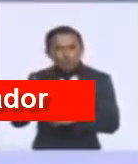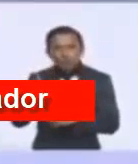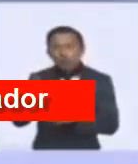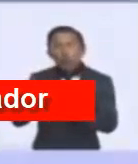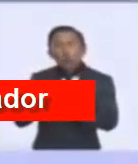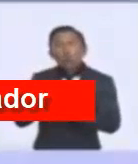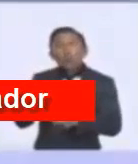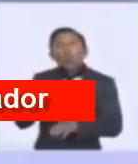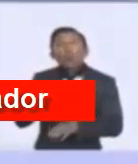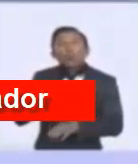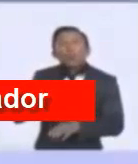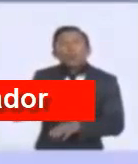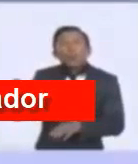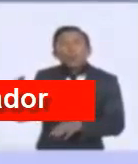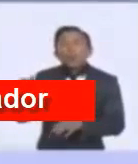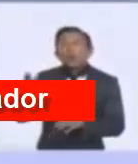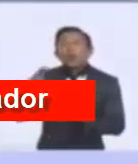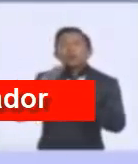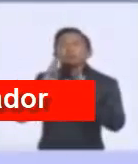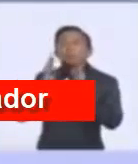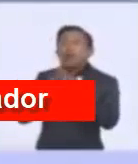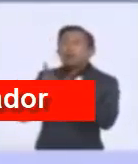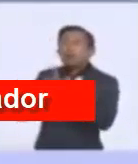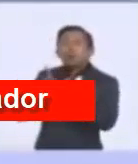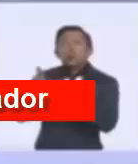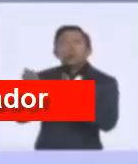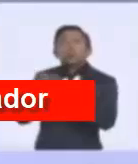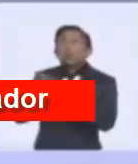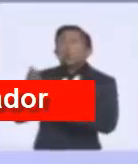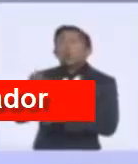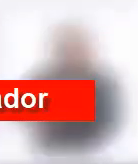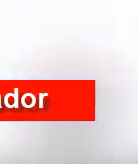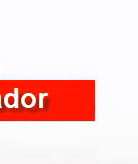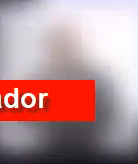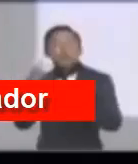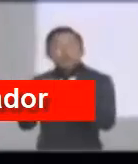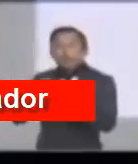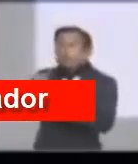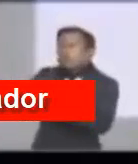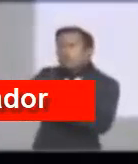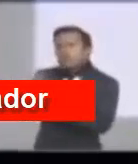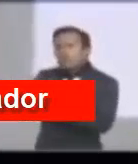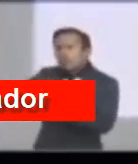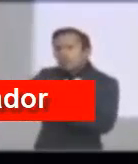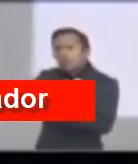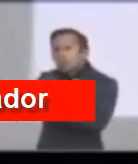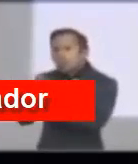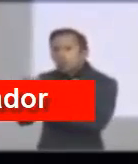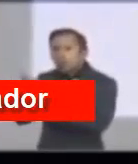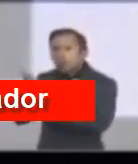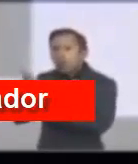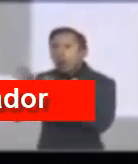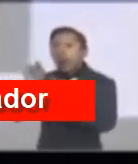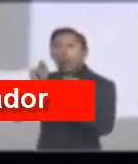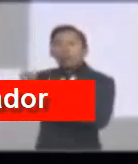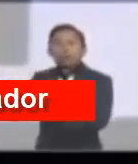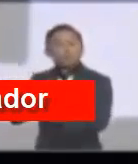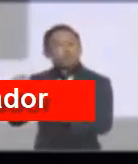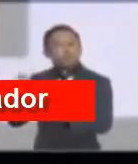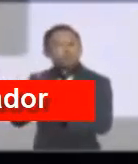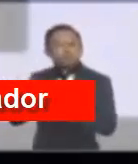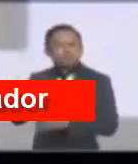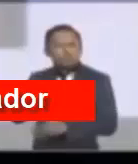una ley que tiene fecha de caducidad, cubre propósitos muy específicos y pasa propiamente por el